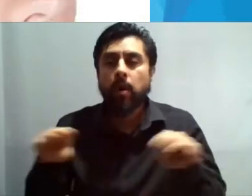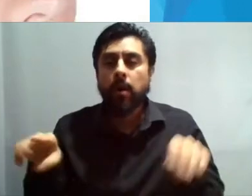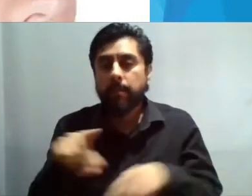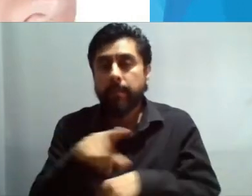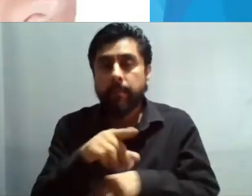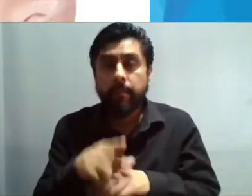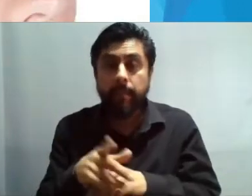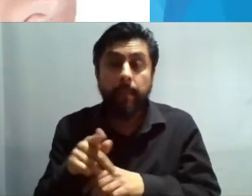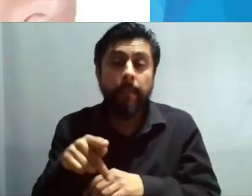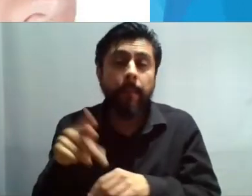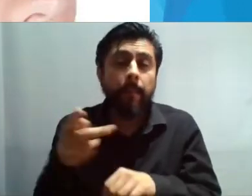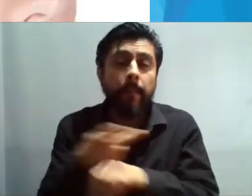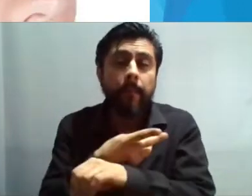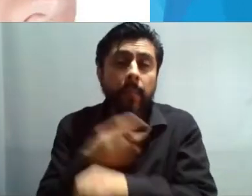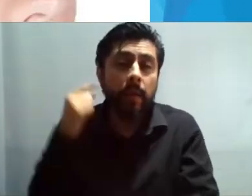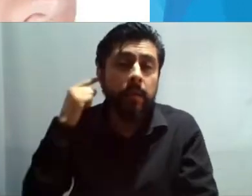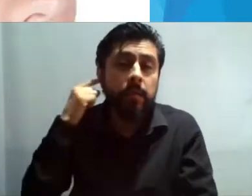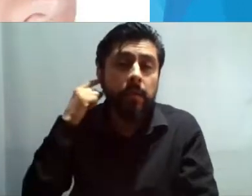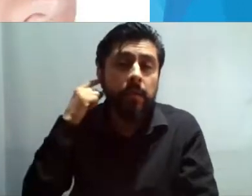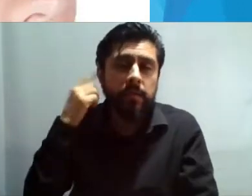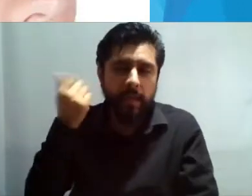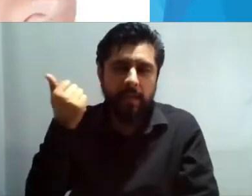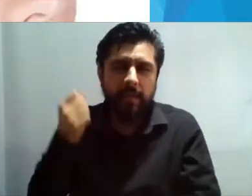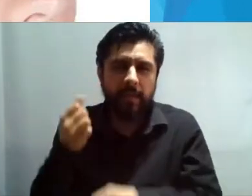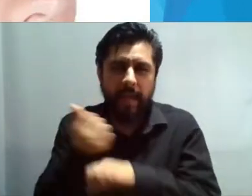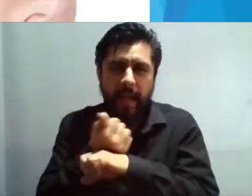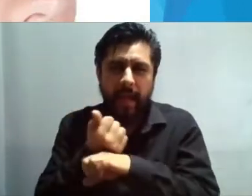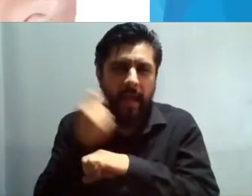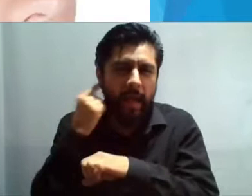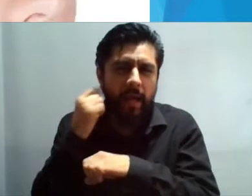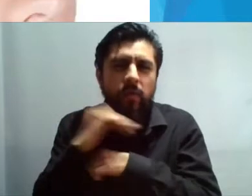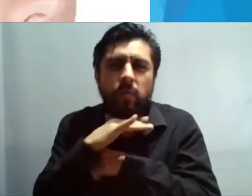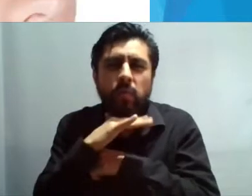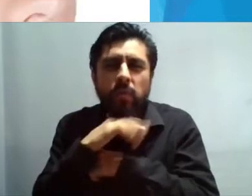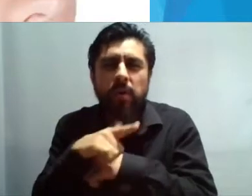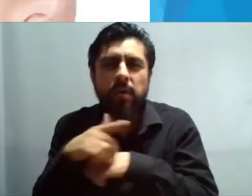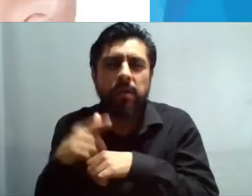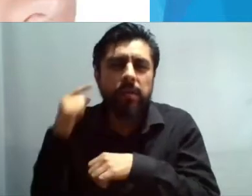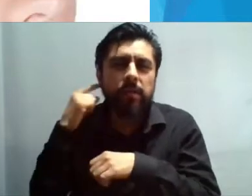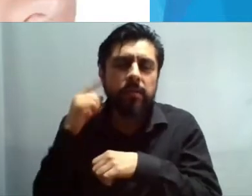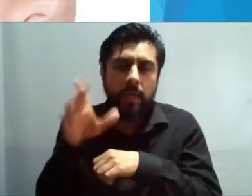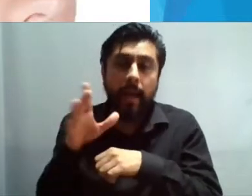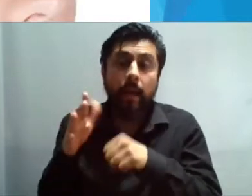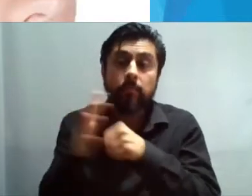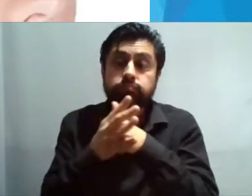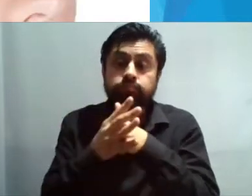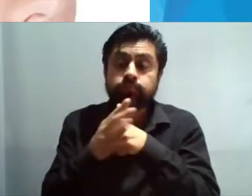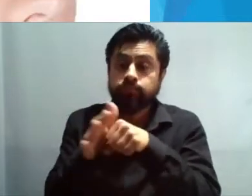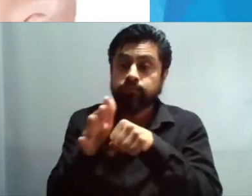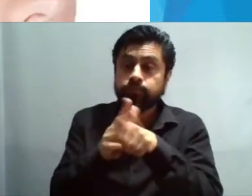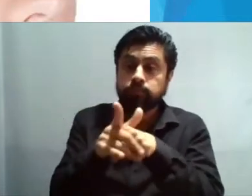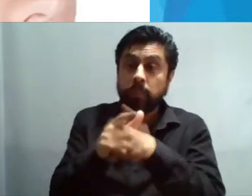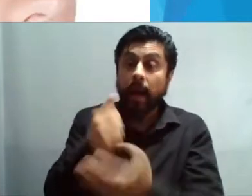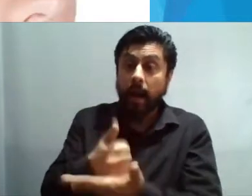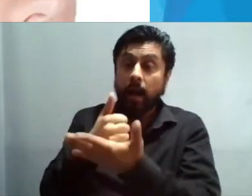cual recordemos, la cerilla siempre tiene un mecanismo de protección. Hace como una barrera entre la piel y el